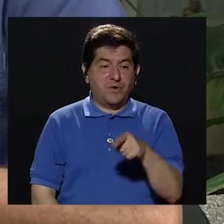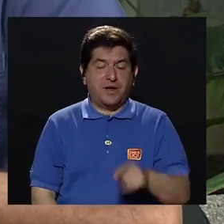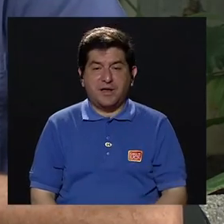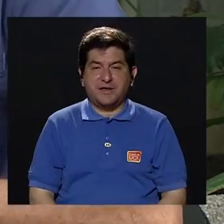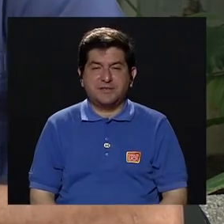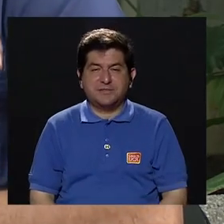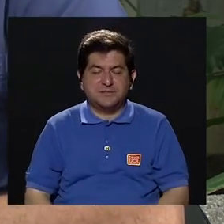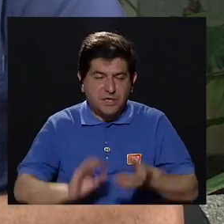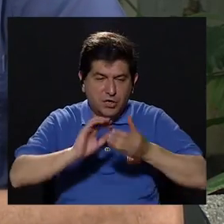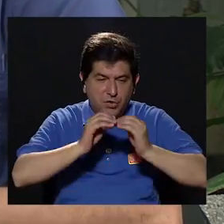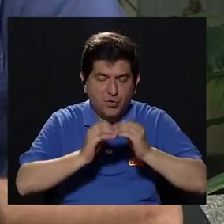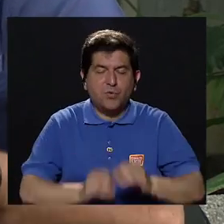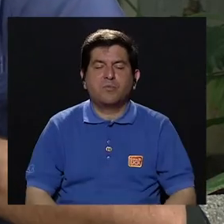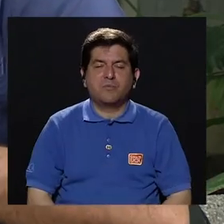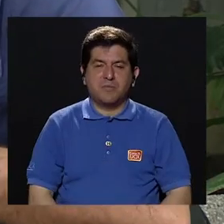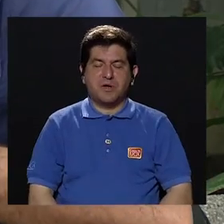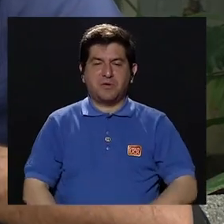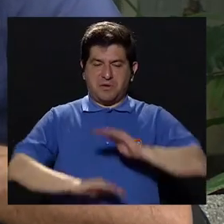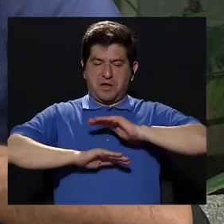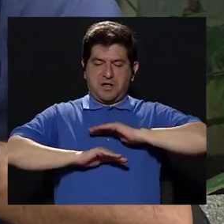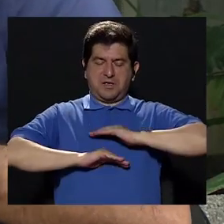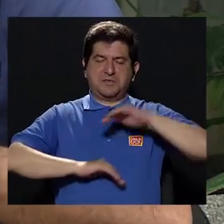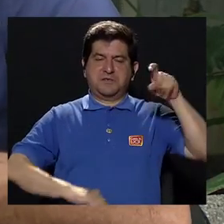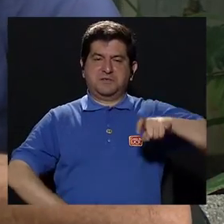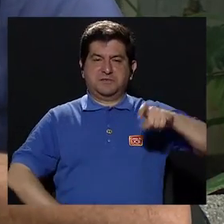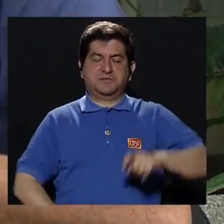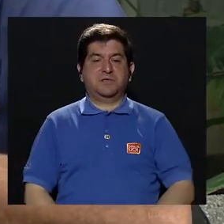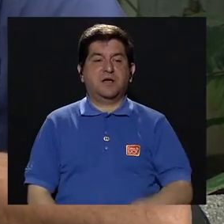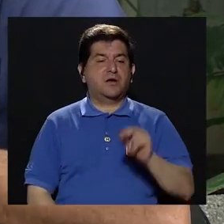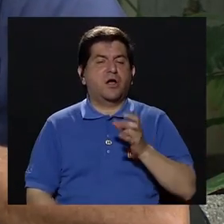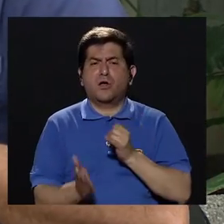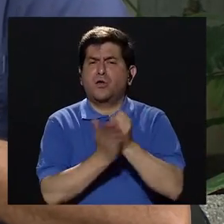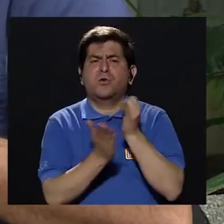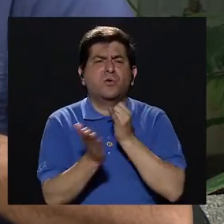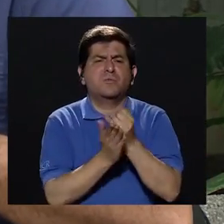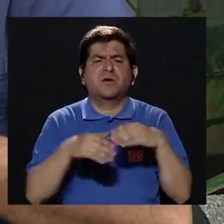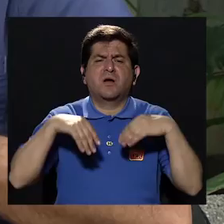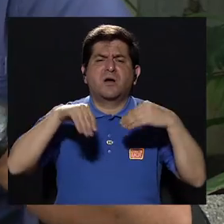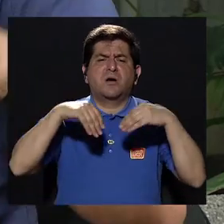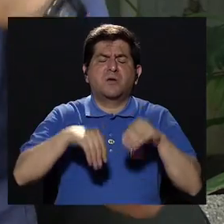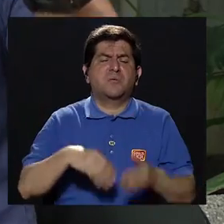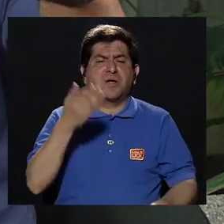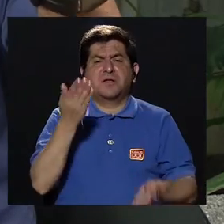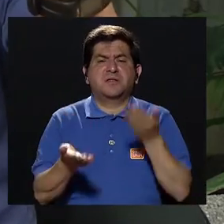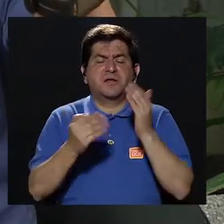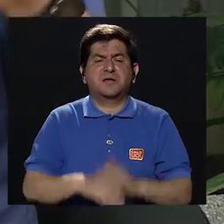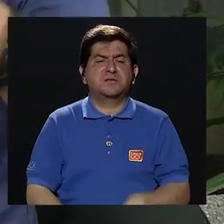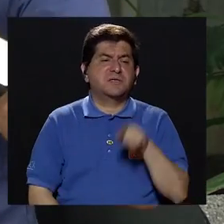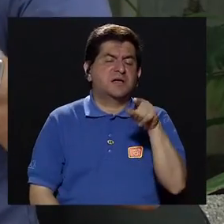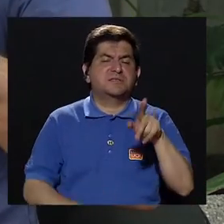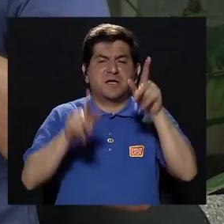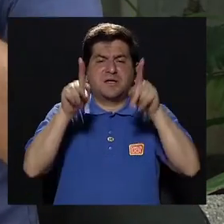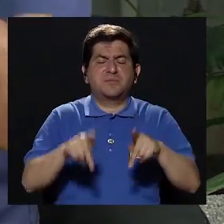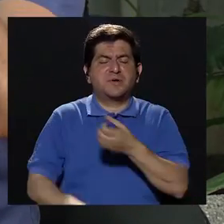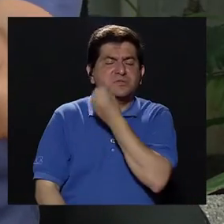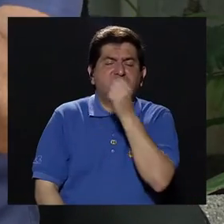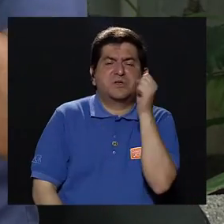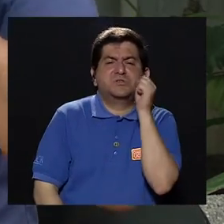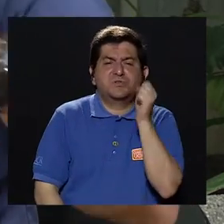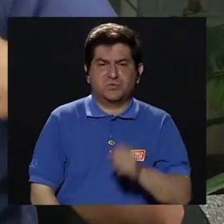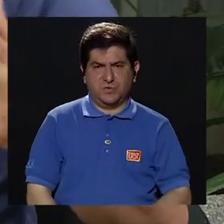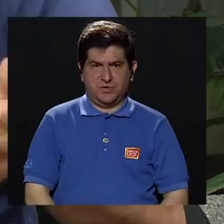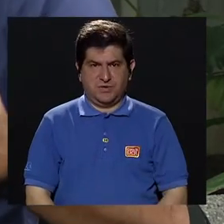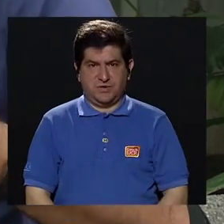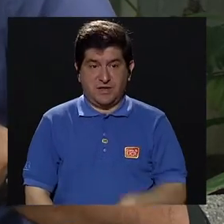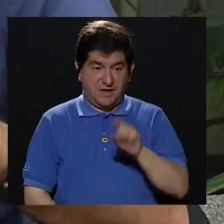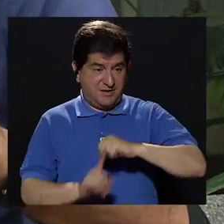para que esas cantidades le suplan la necesidad de cada quien y no tenga que ir a investigar a lo que vende la señorita, la joven del frente o la soda